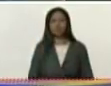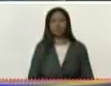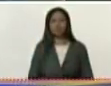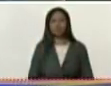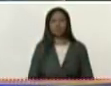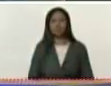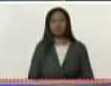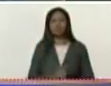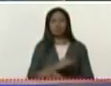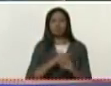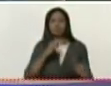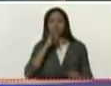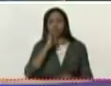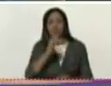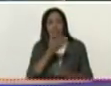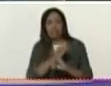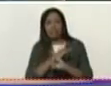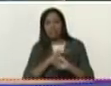Ya habíamos denunciado